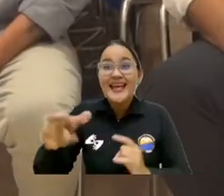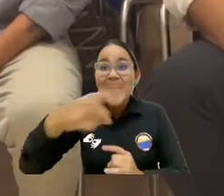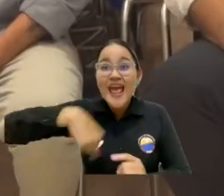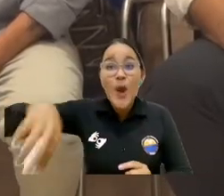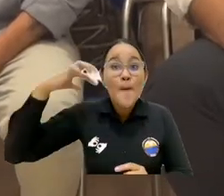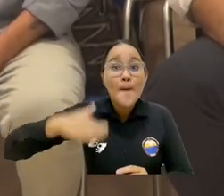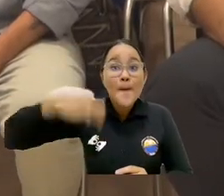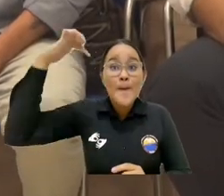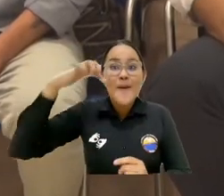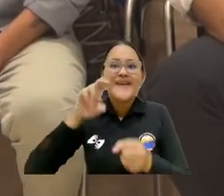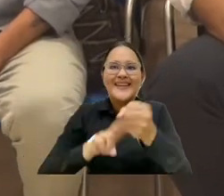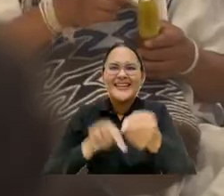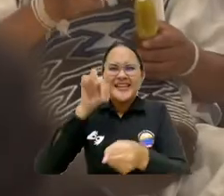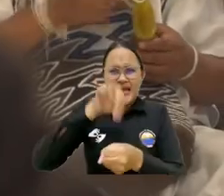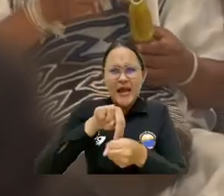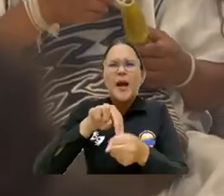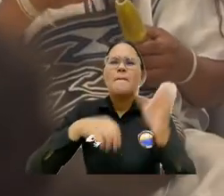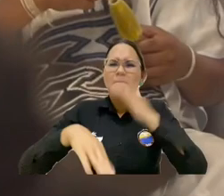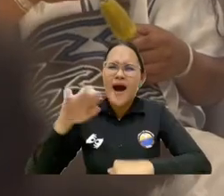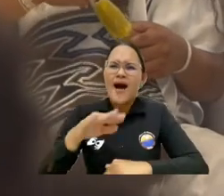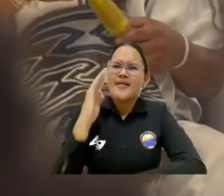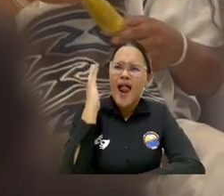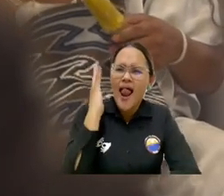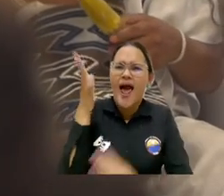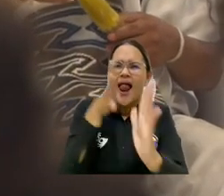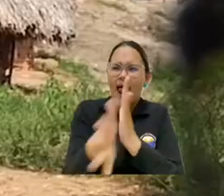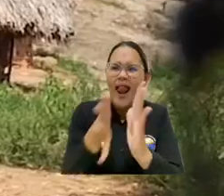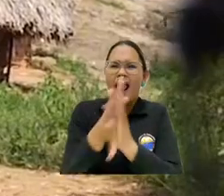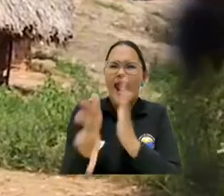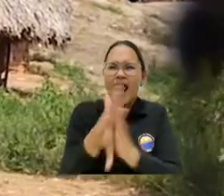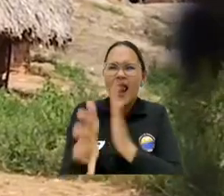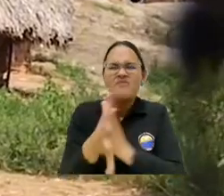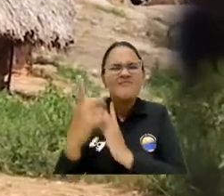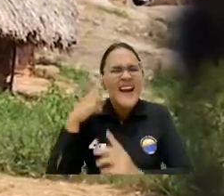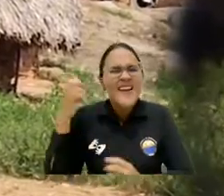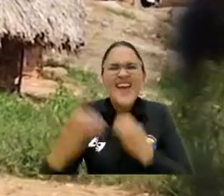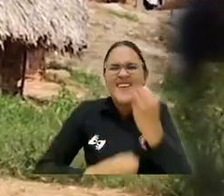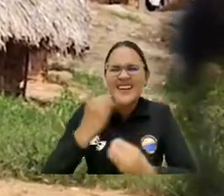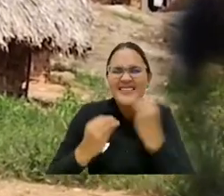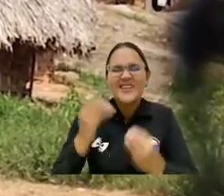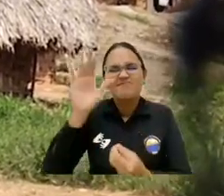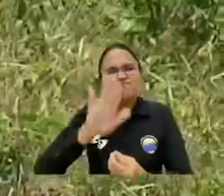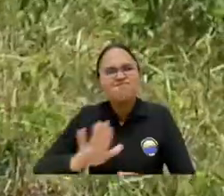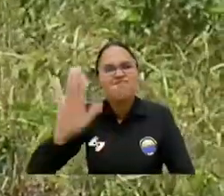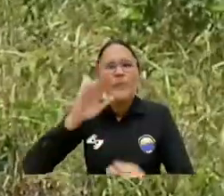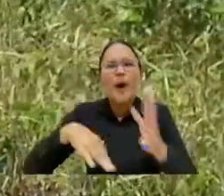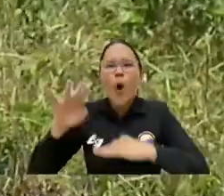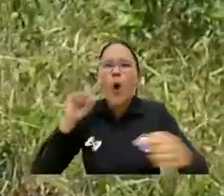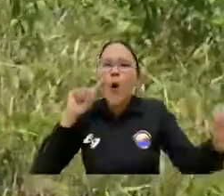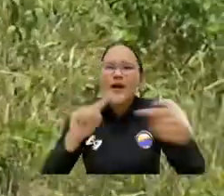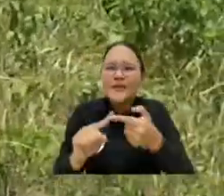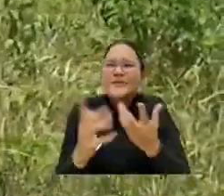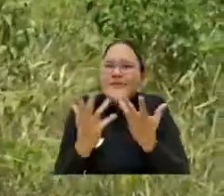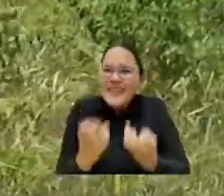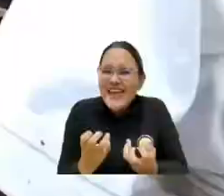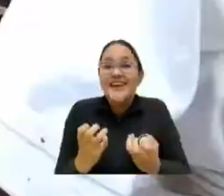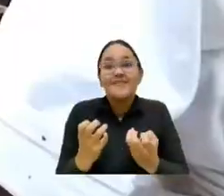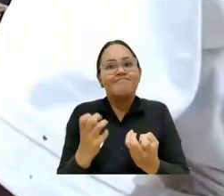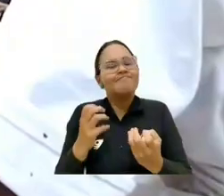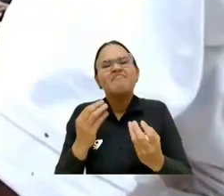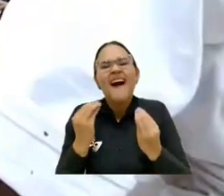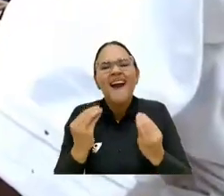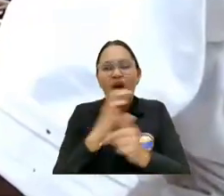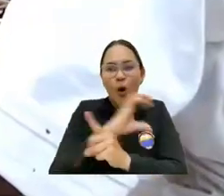y sus profesionales indígenas, quienes expusieron los retos en sus territorios con miras a seguir trazando rutas que permitan forjar una